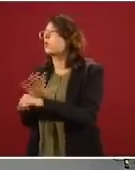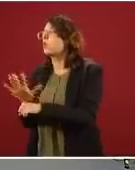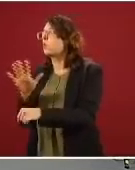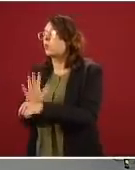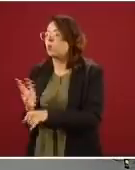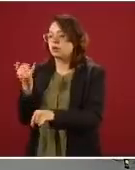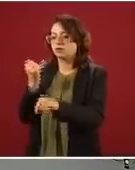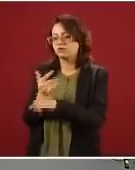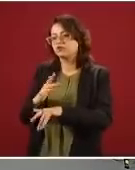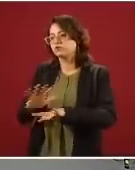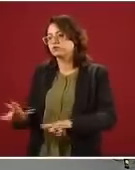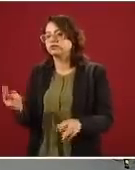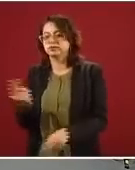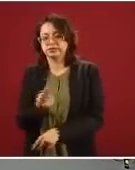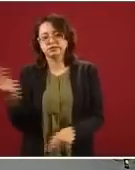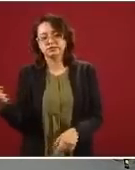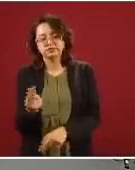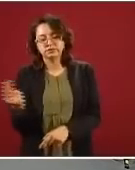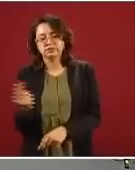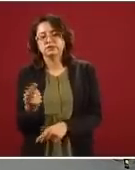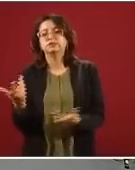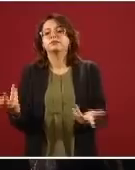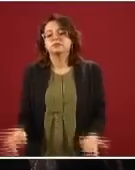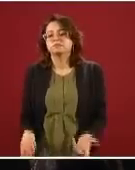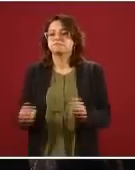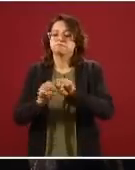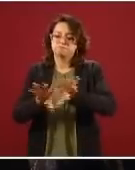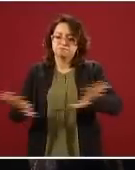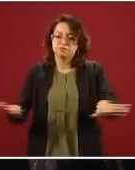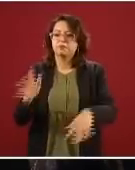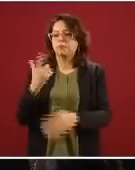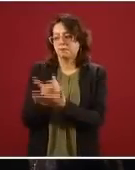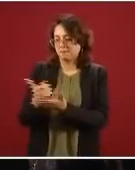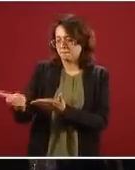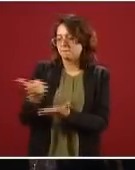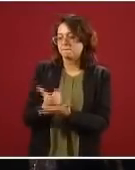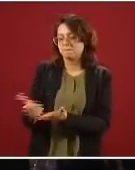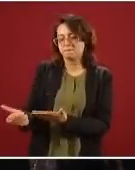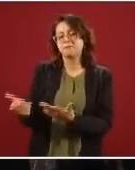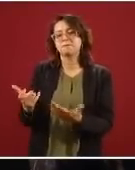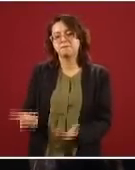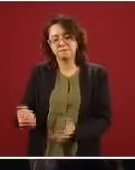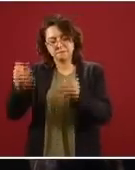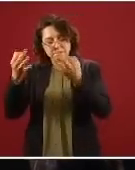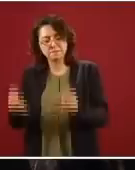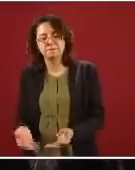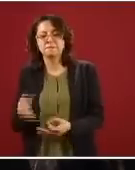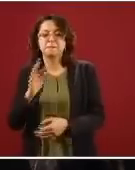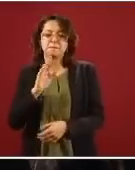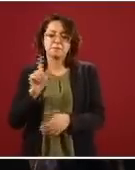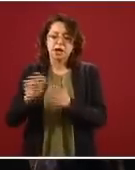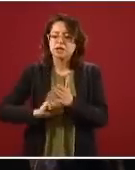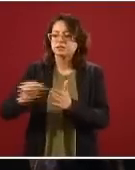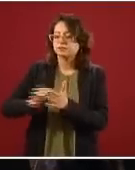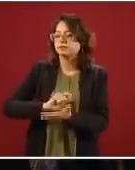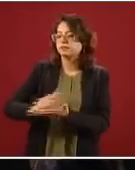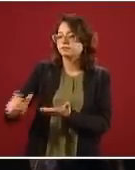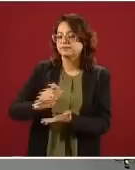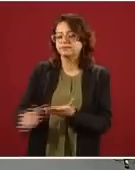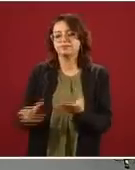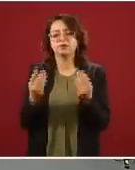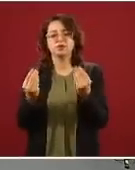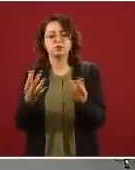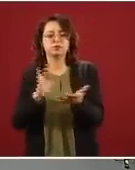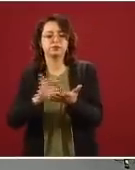que ambos requieren y que reciban al final más pesos por esos $300 que mandan cada mes. Muchas gracias.